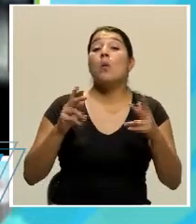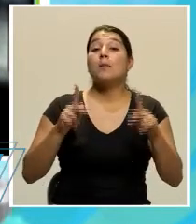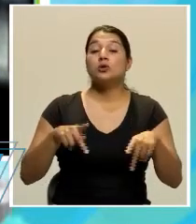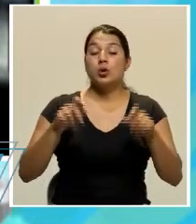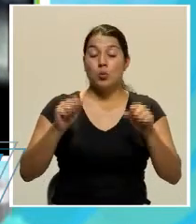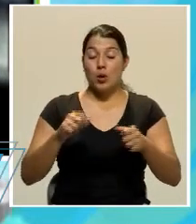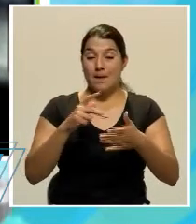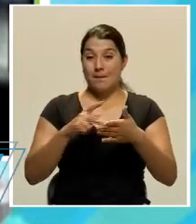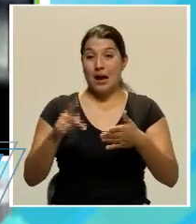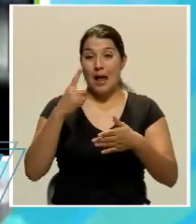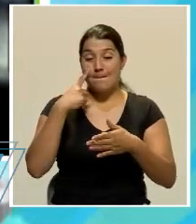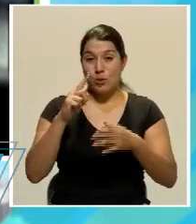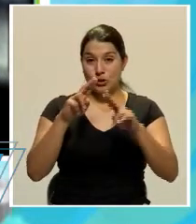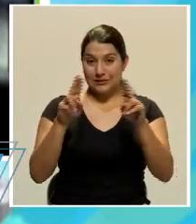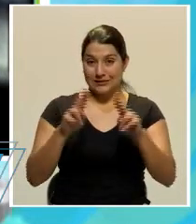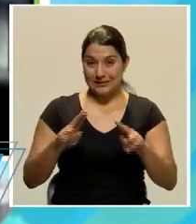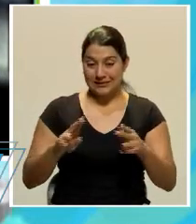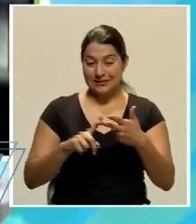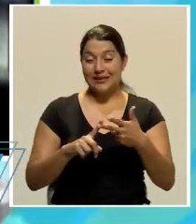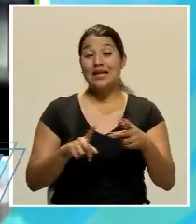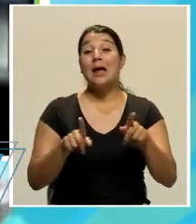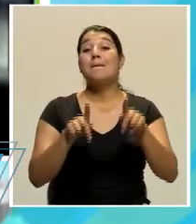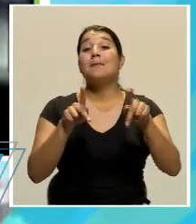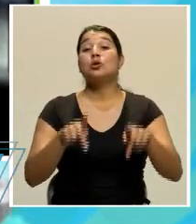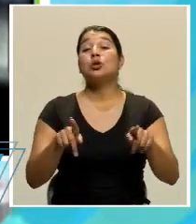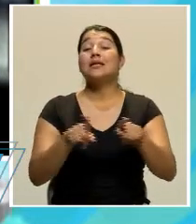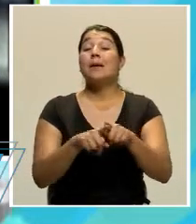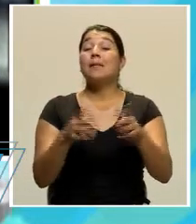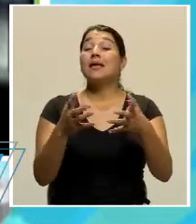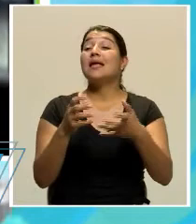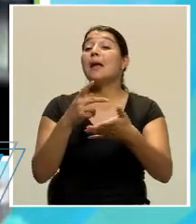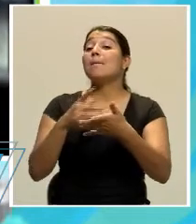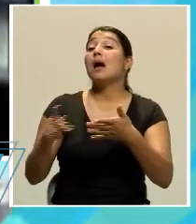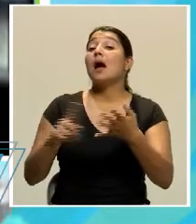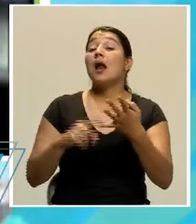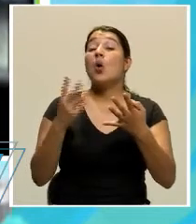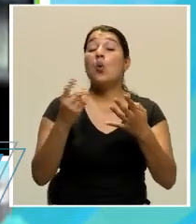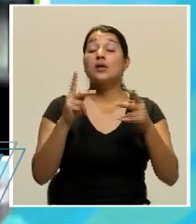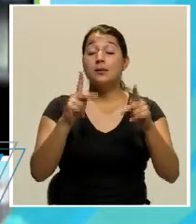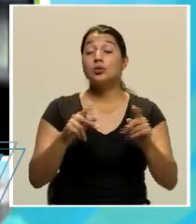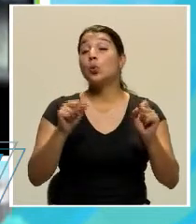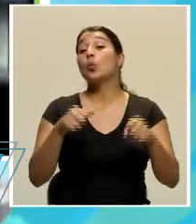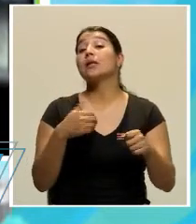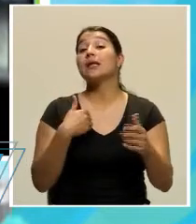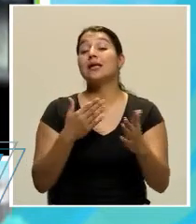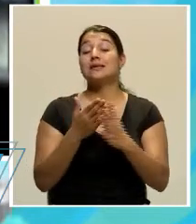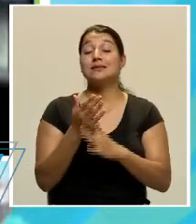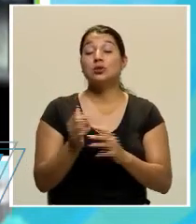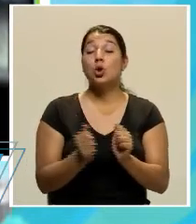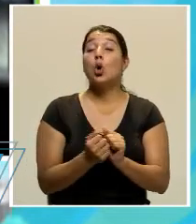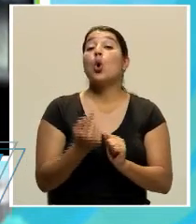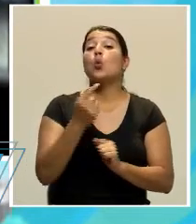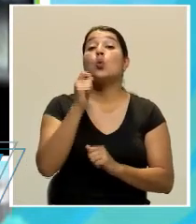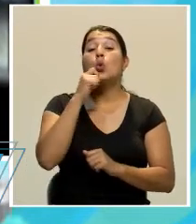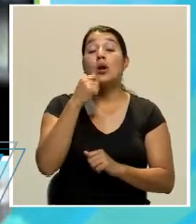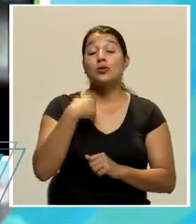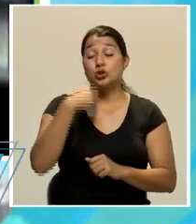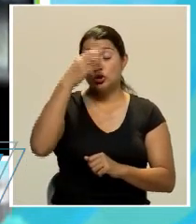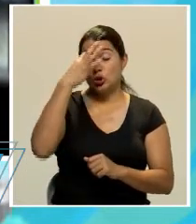línea, que la gente también quiera pagar, cuántas personas acceden con una clave. O sea, hay una complejidad